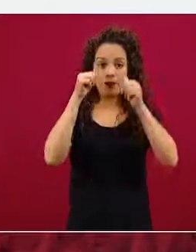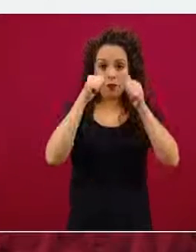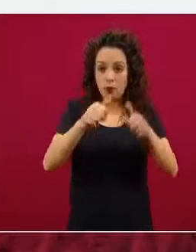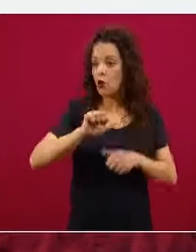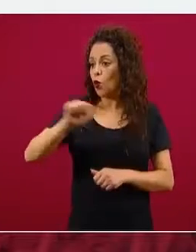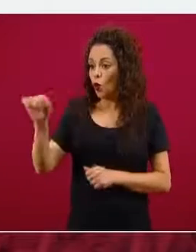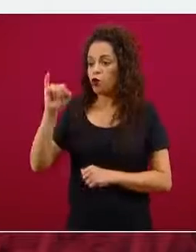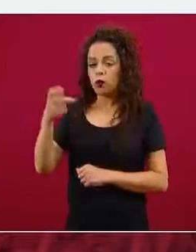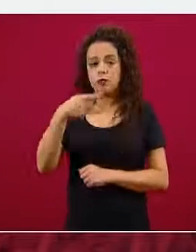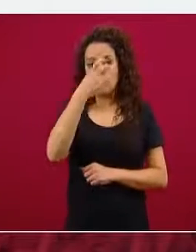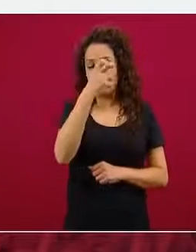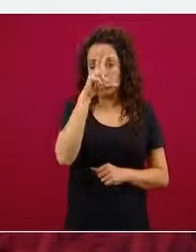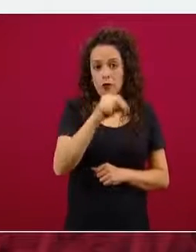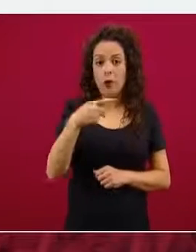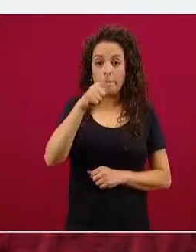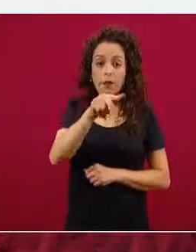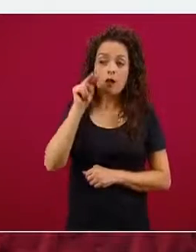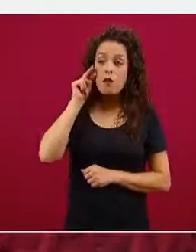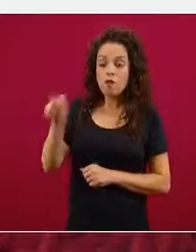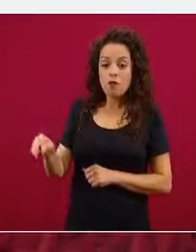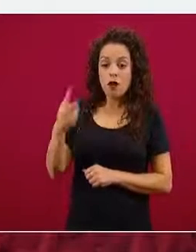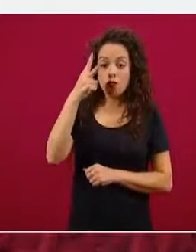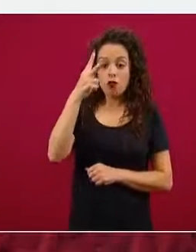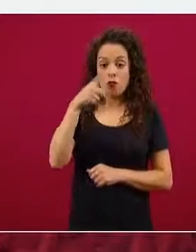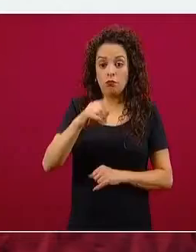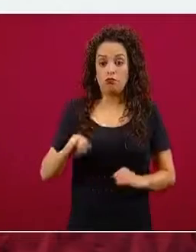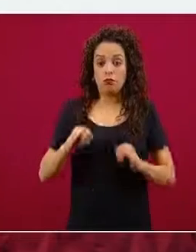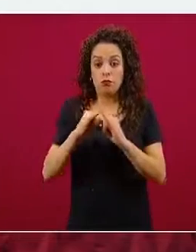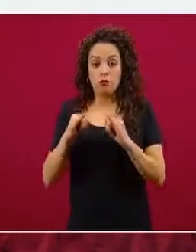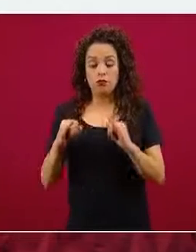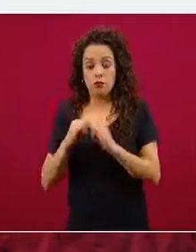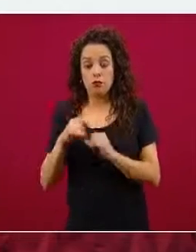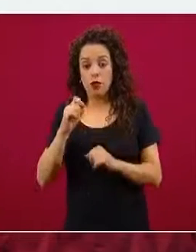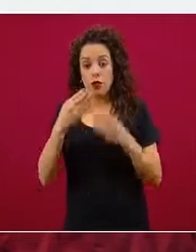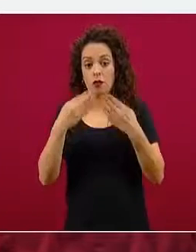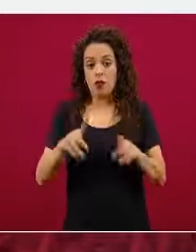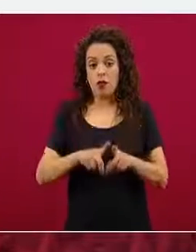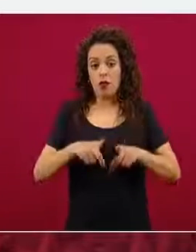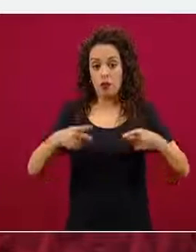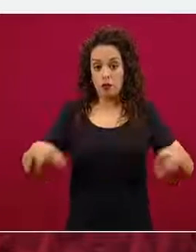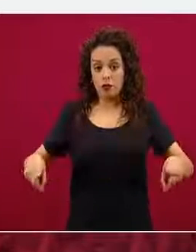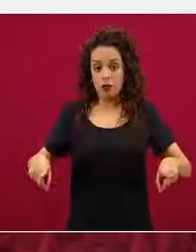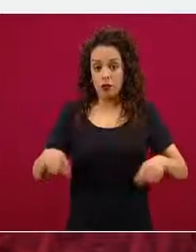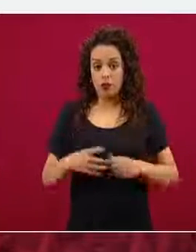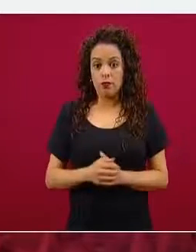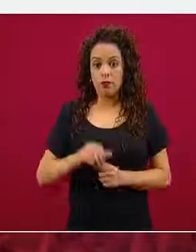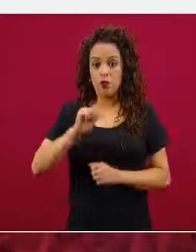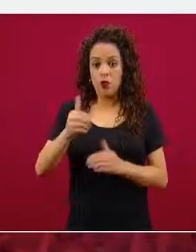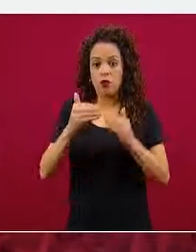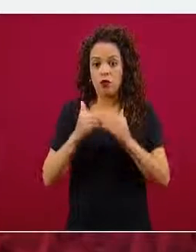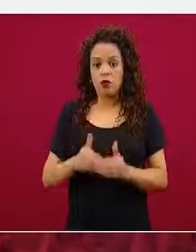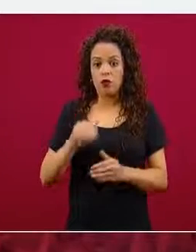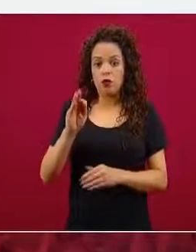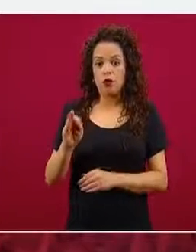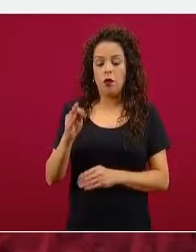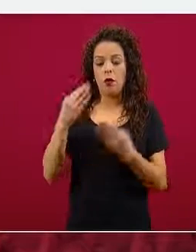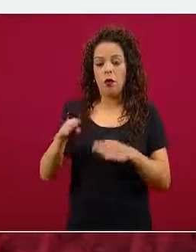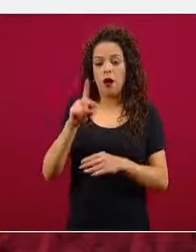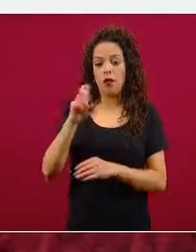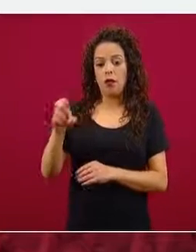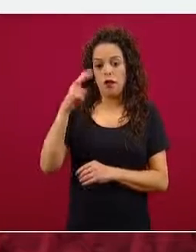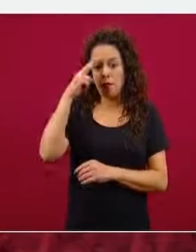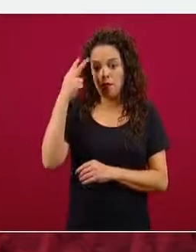demás, pero si ustedes ven las dos instituciones, una de Banca de Desarrollo, que es Financiera Nacional de Desarrollo, y el otro un fideicomiso de Banco de México, que es